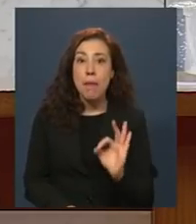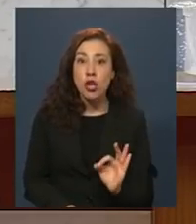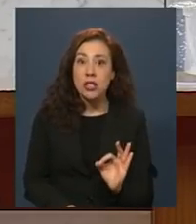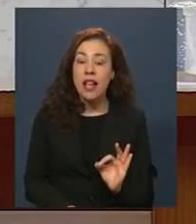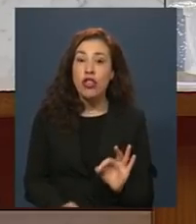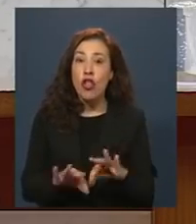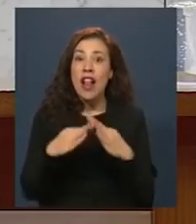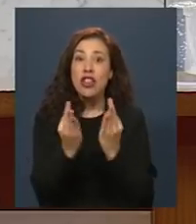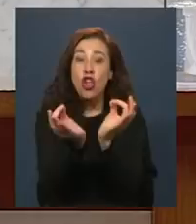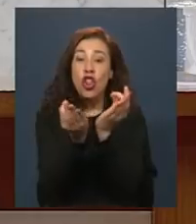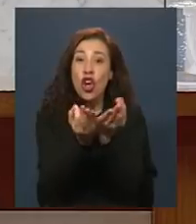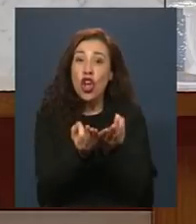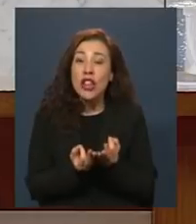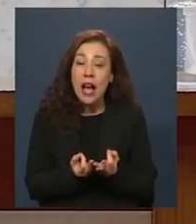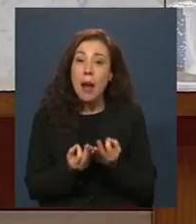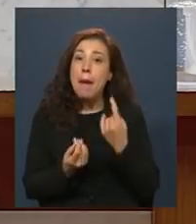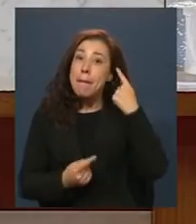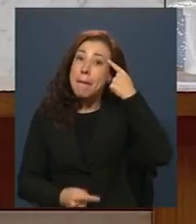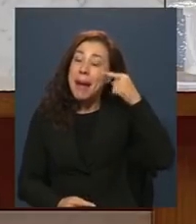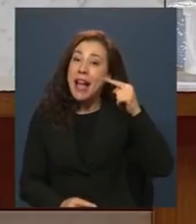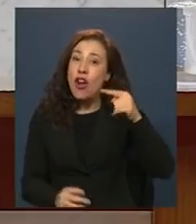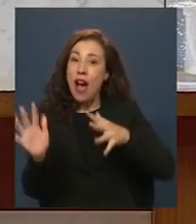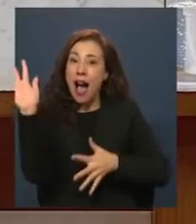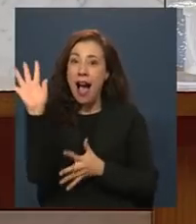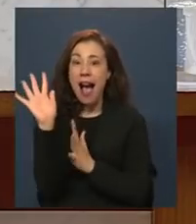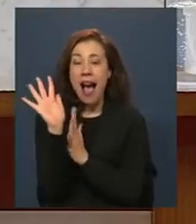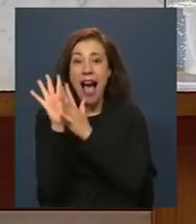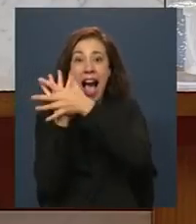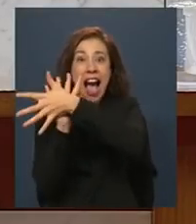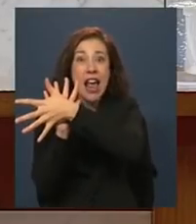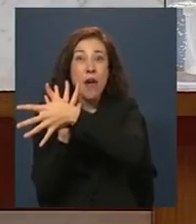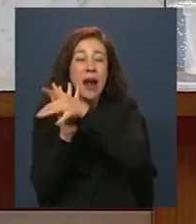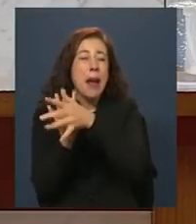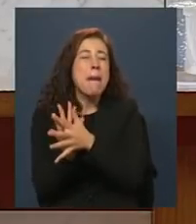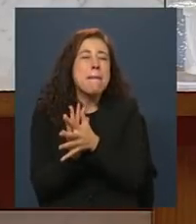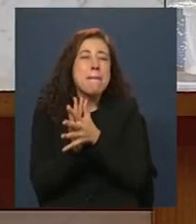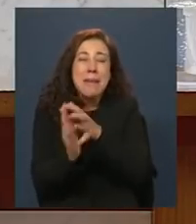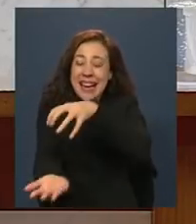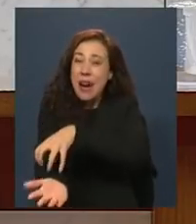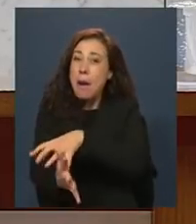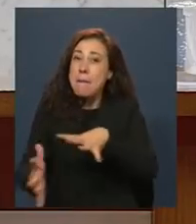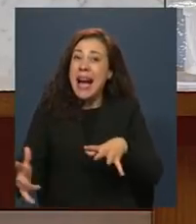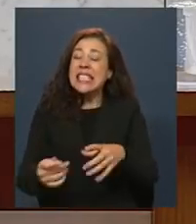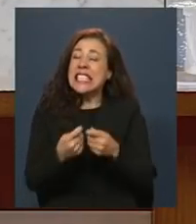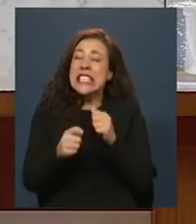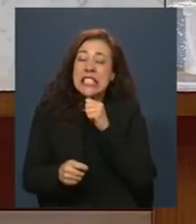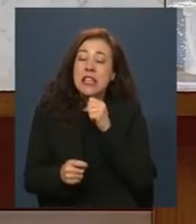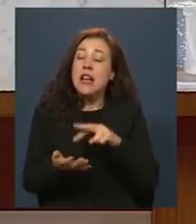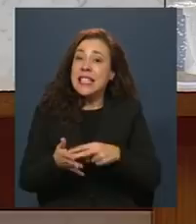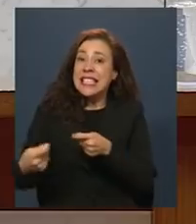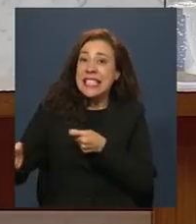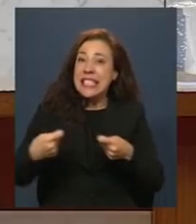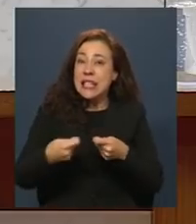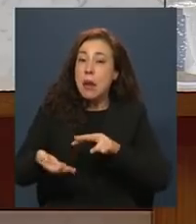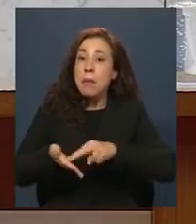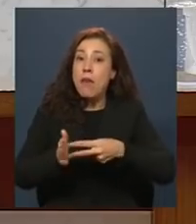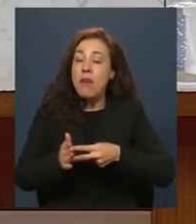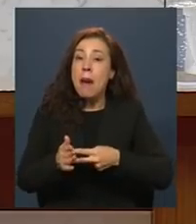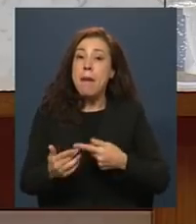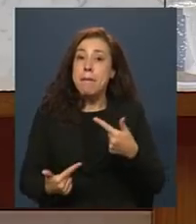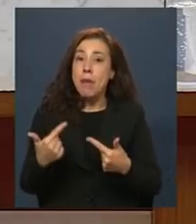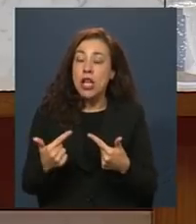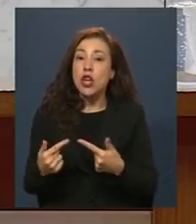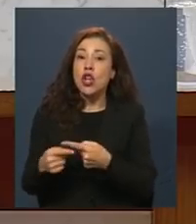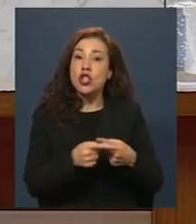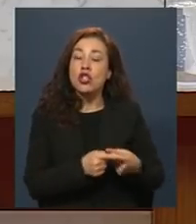población, pero que la Araucanía, la región más deprimida y tensionada por un conflicto político y social,